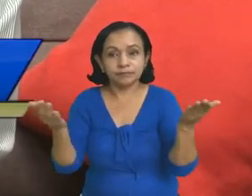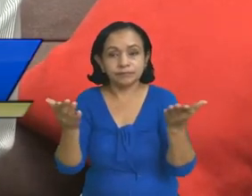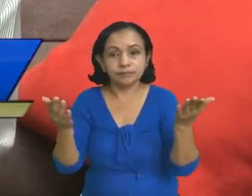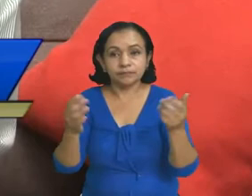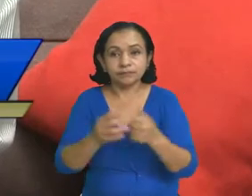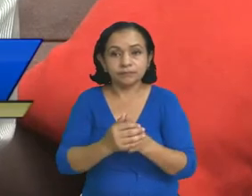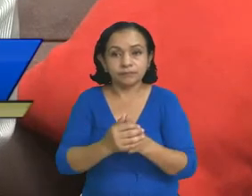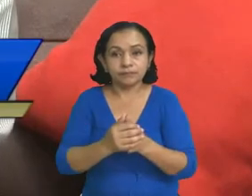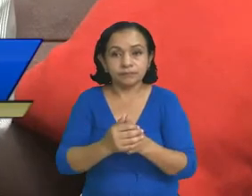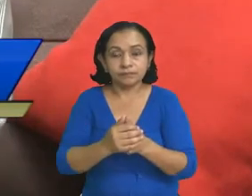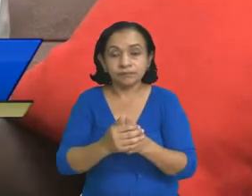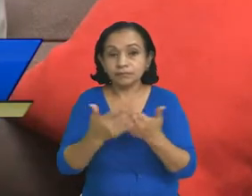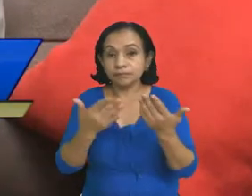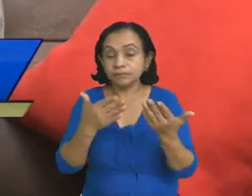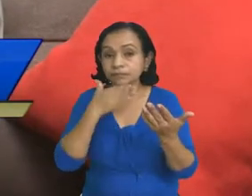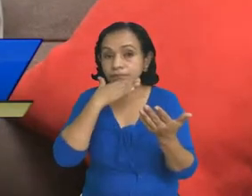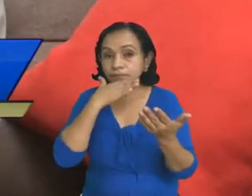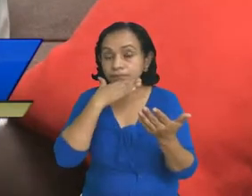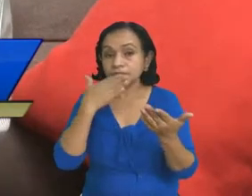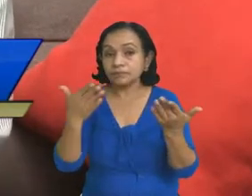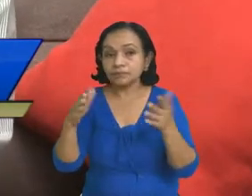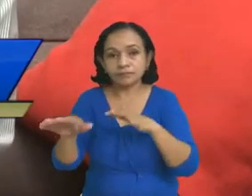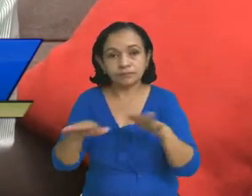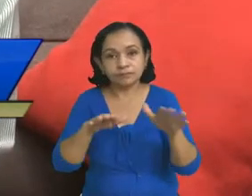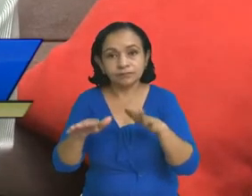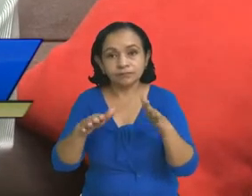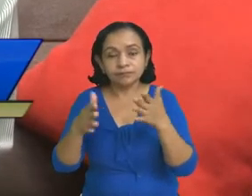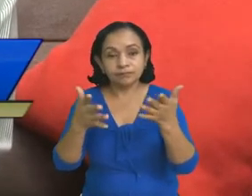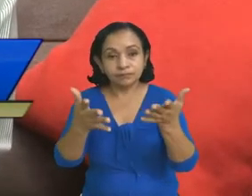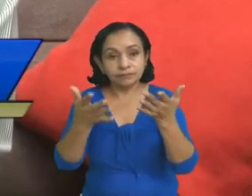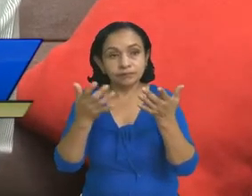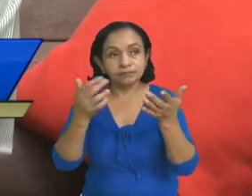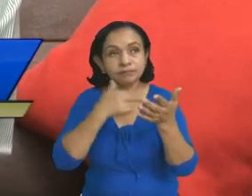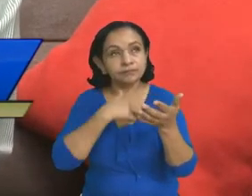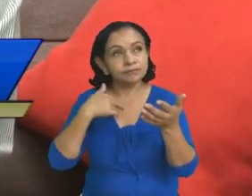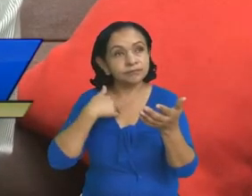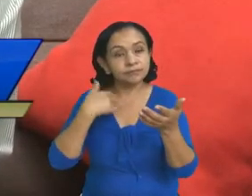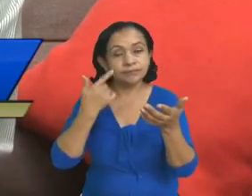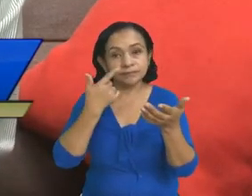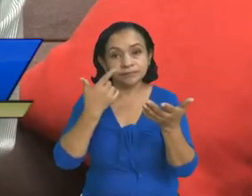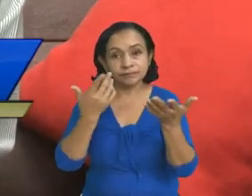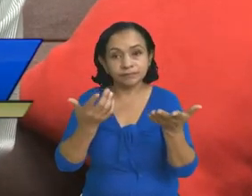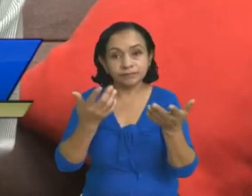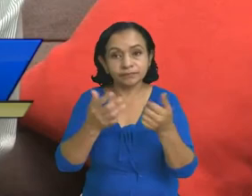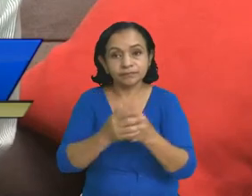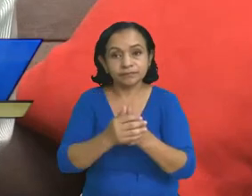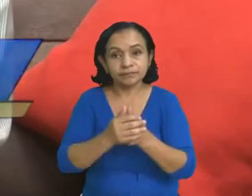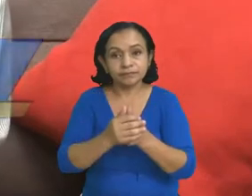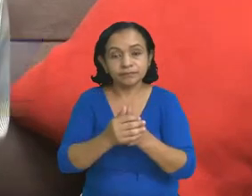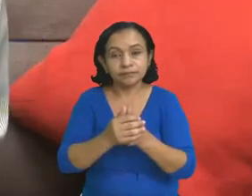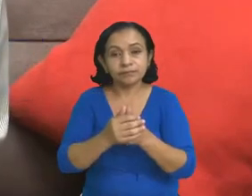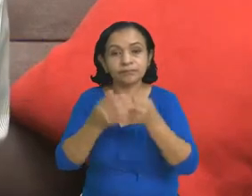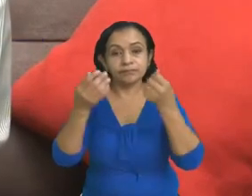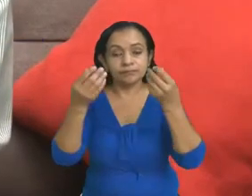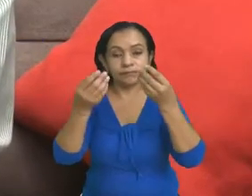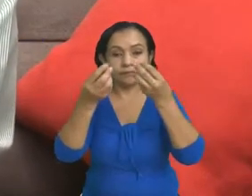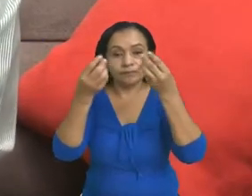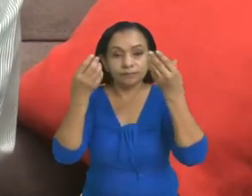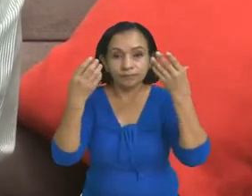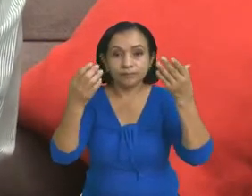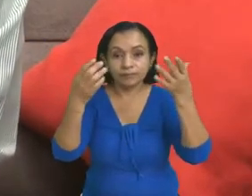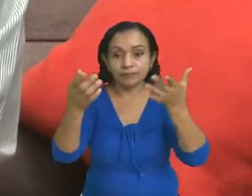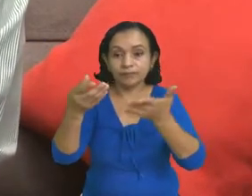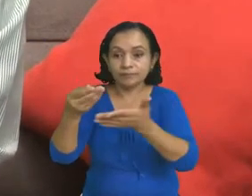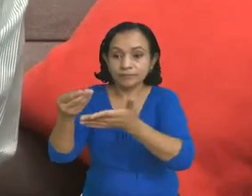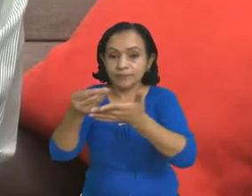comercial, o sea, es un impacto grande. Entonces, nosotros los que estamos dotándonos de herramientas